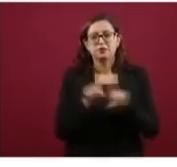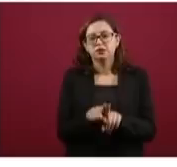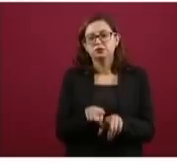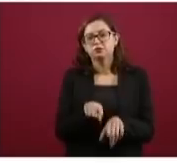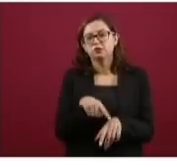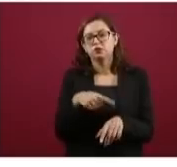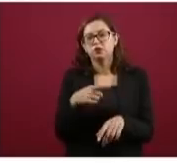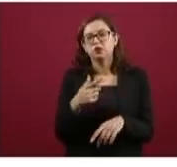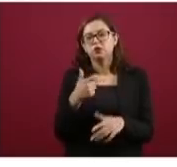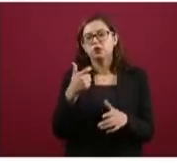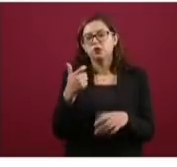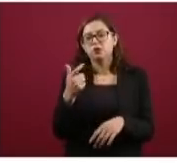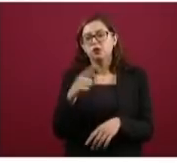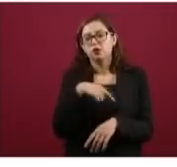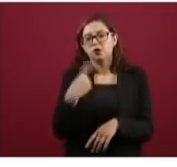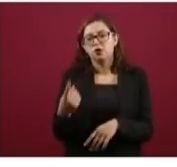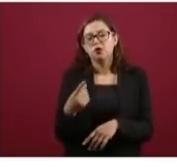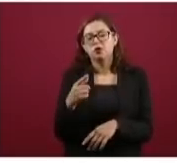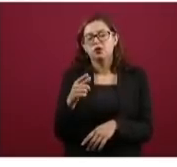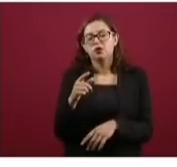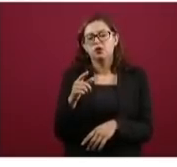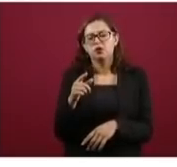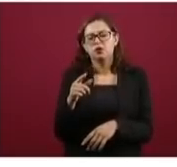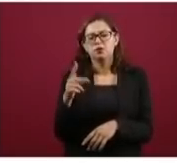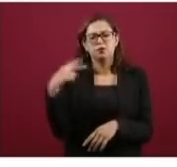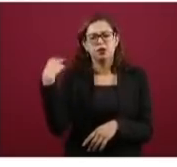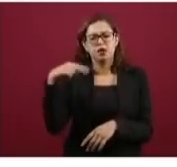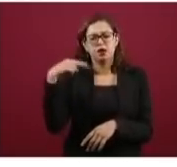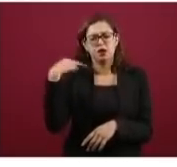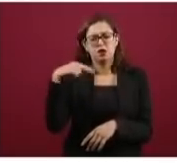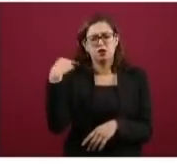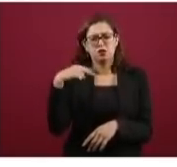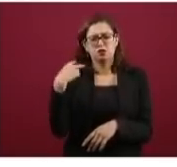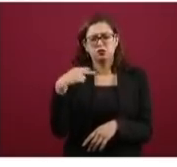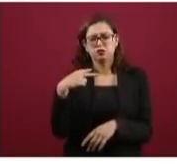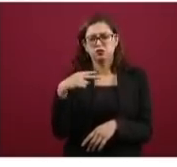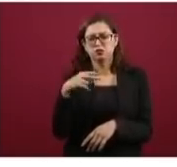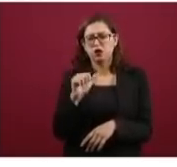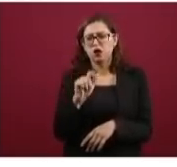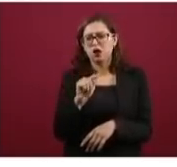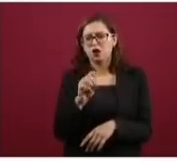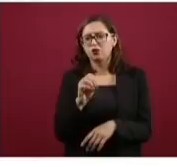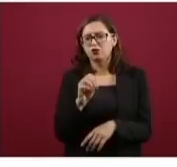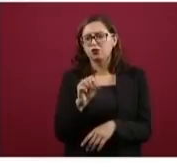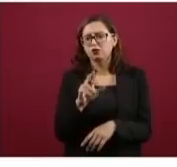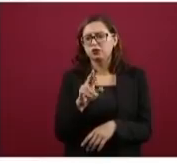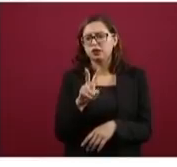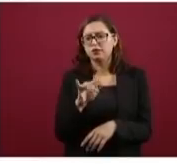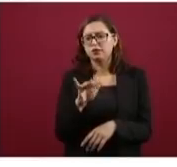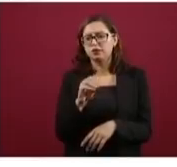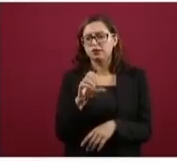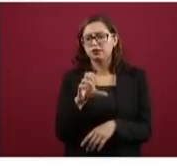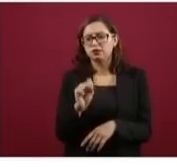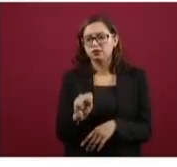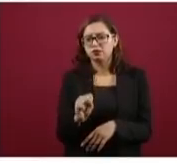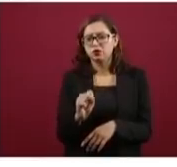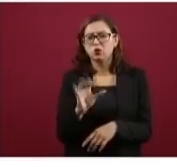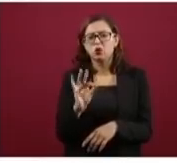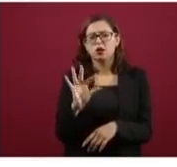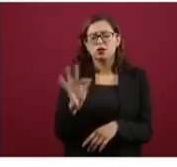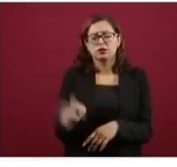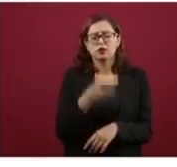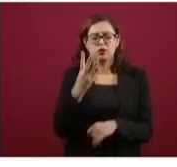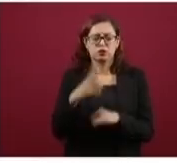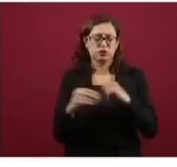petroleros y comerciales del golfo en cuánta cual cause veracruz con un margen de 44 centavos tiene un precio al público de